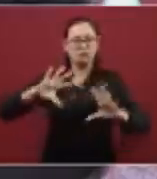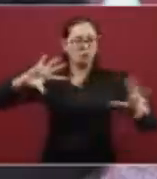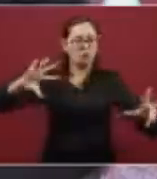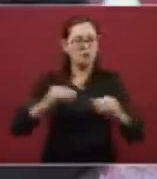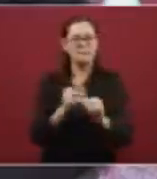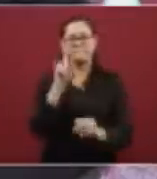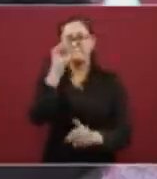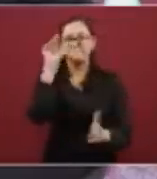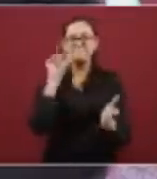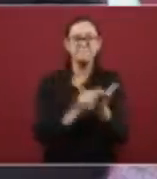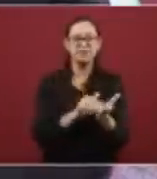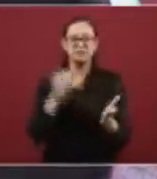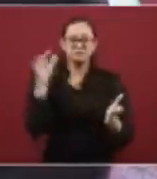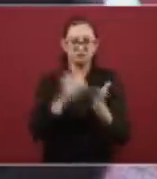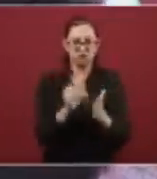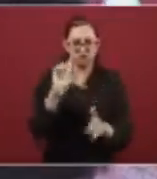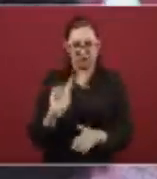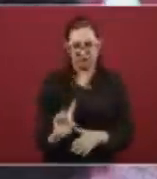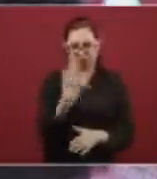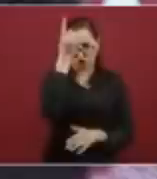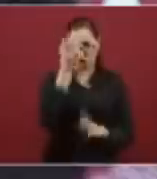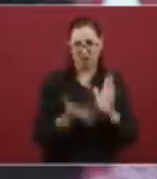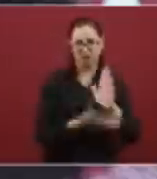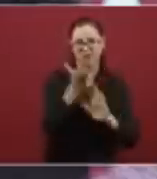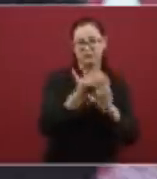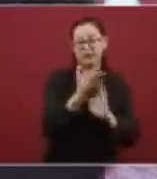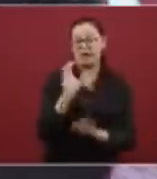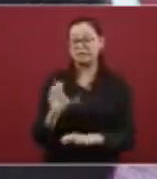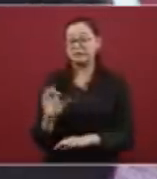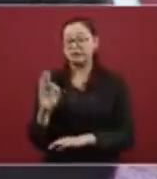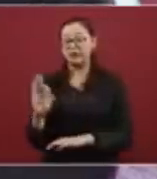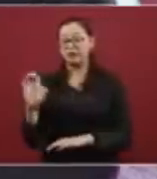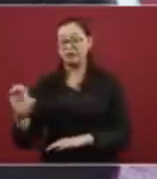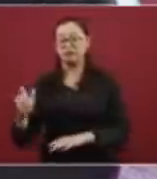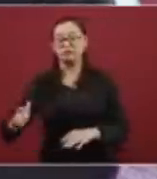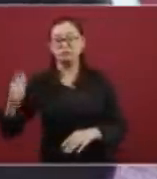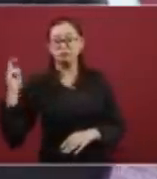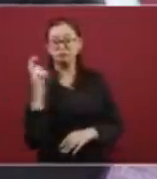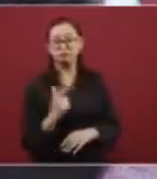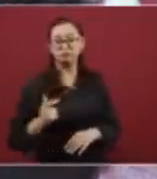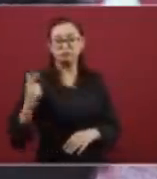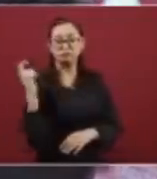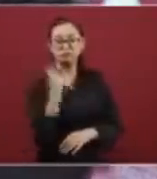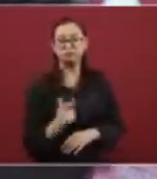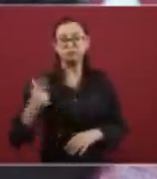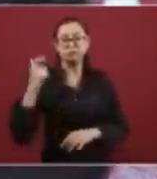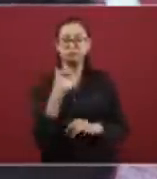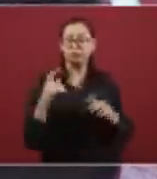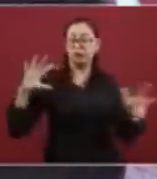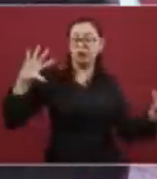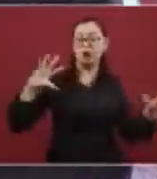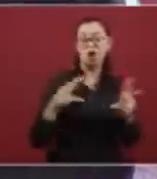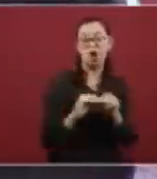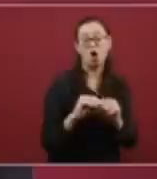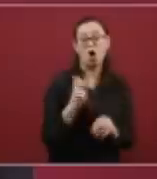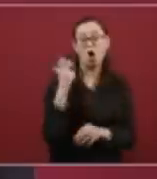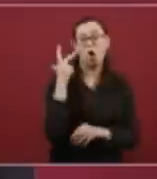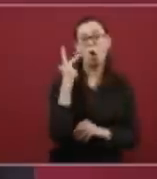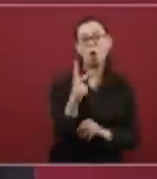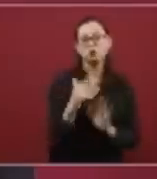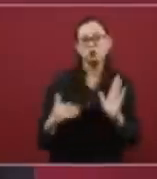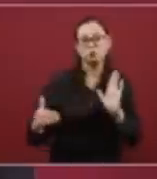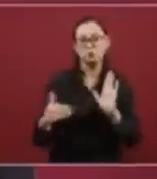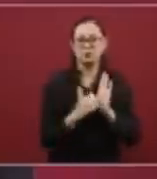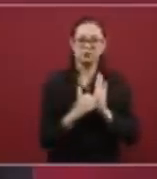$1,000 millones, se termina pagando hasta $8,000 millones.